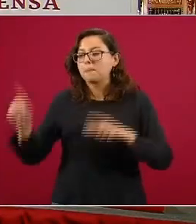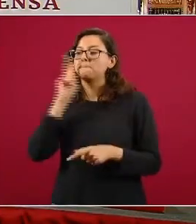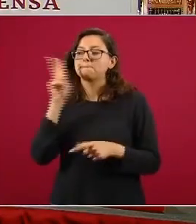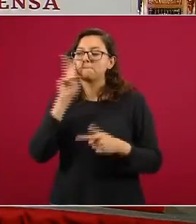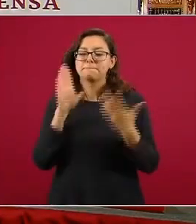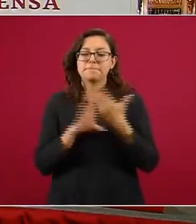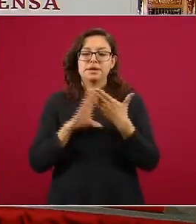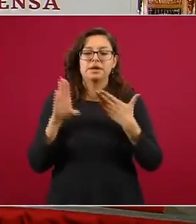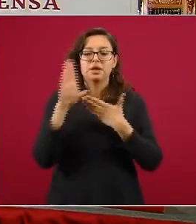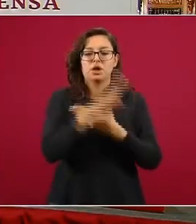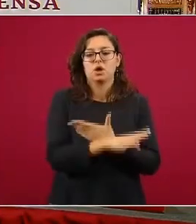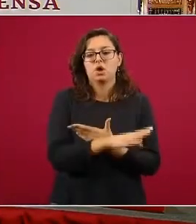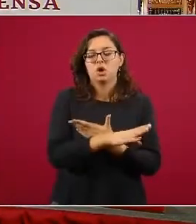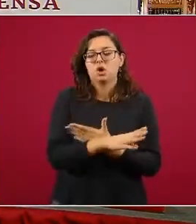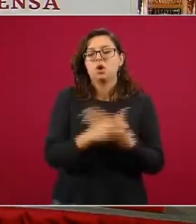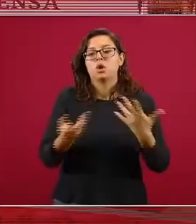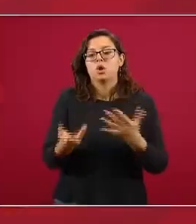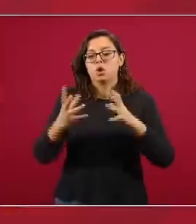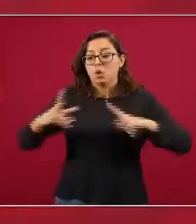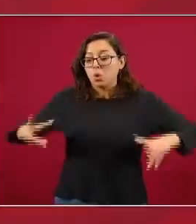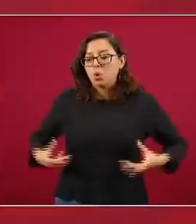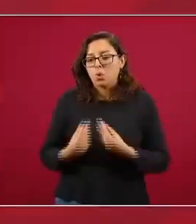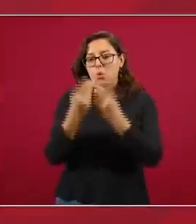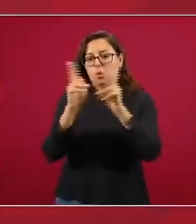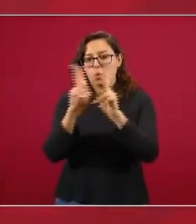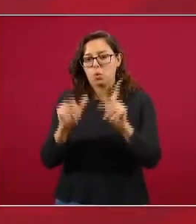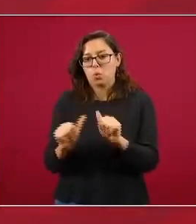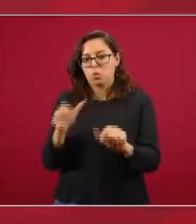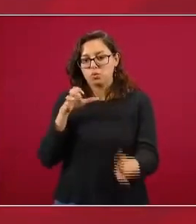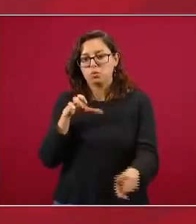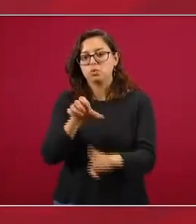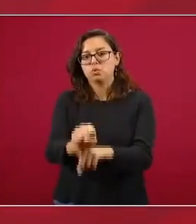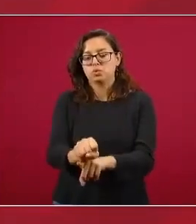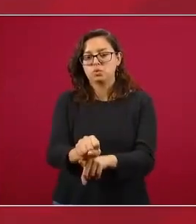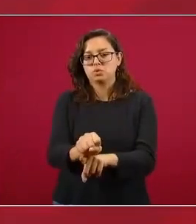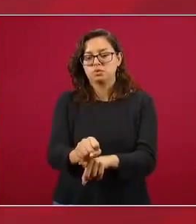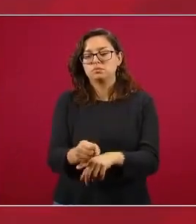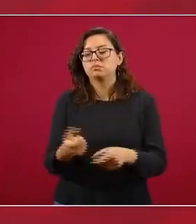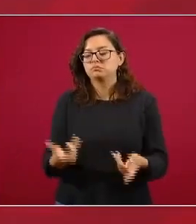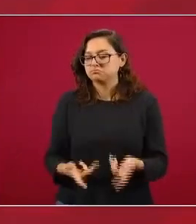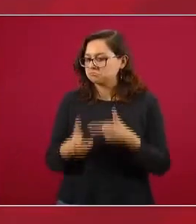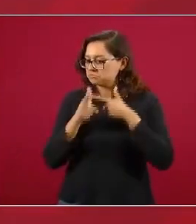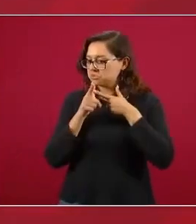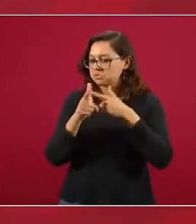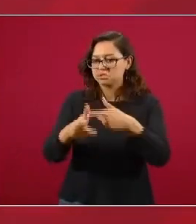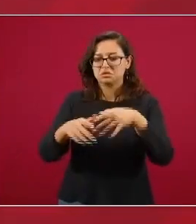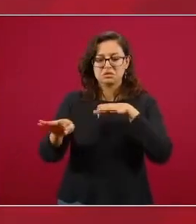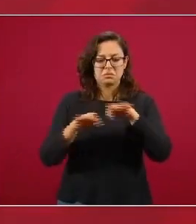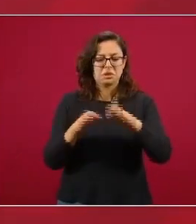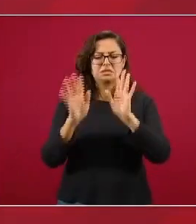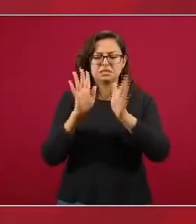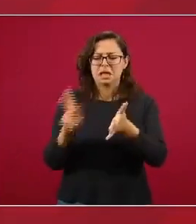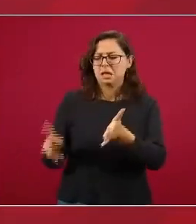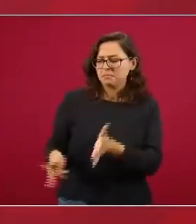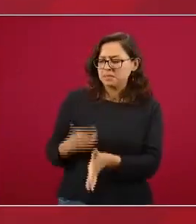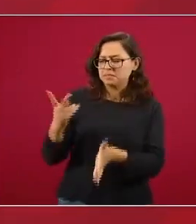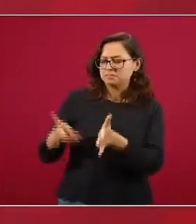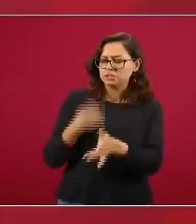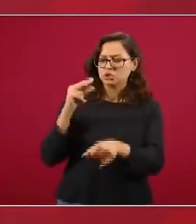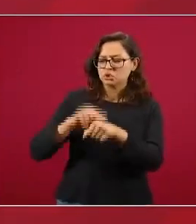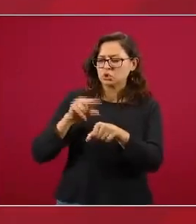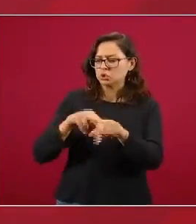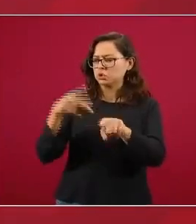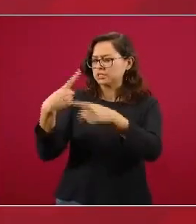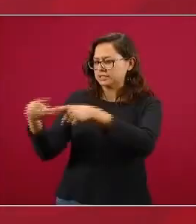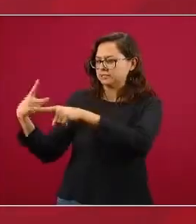EMPA, ha seguido trabajando, como lo ha señalado el doctor Quijada, el doctor Gadi Savicki,